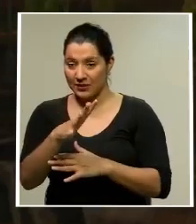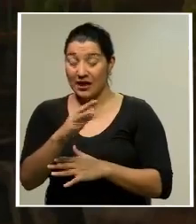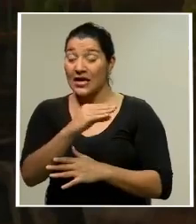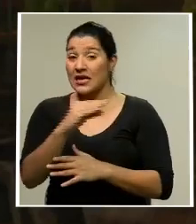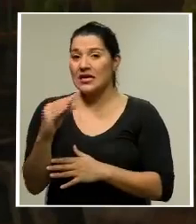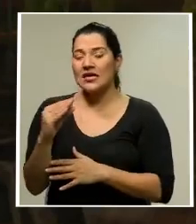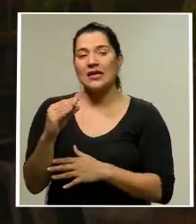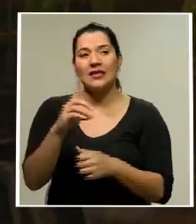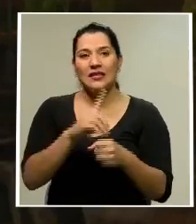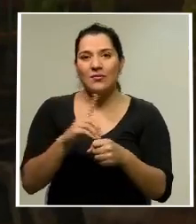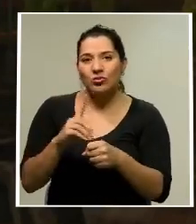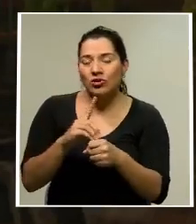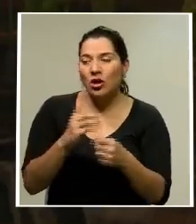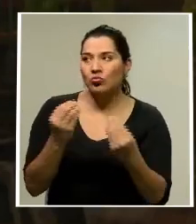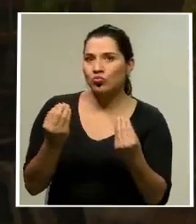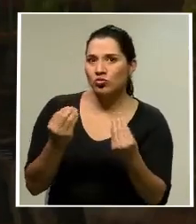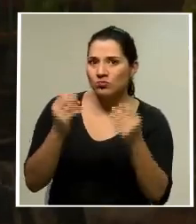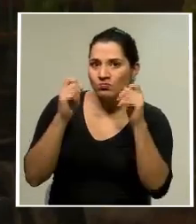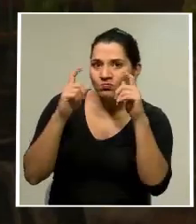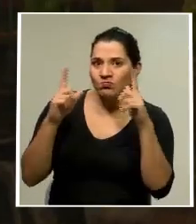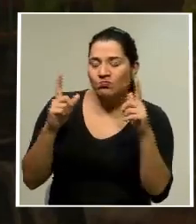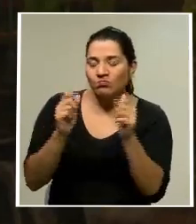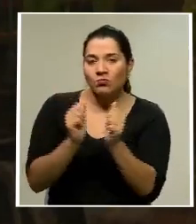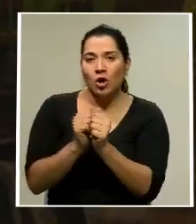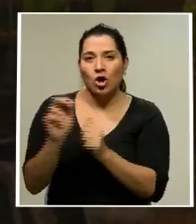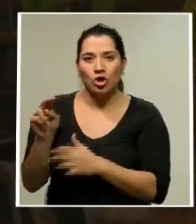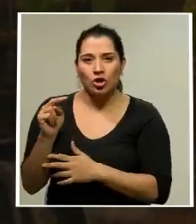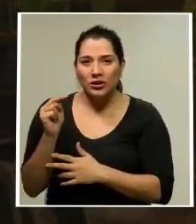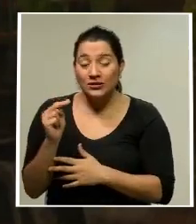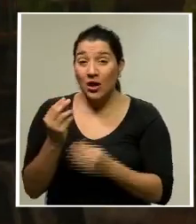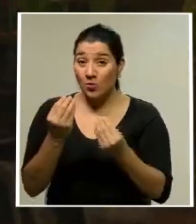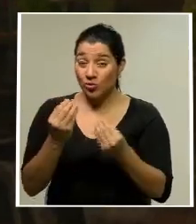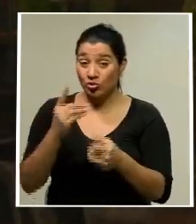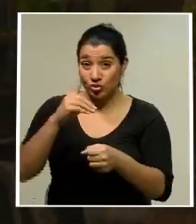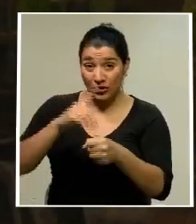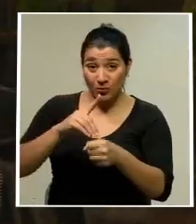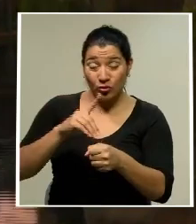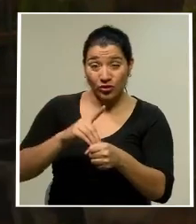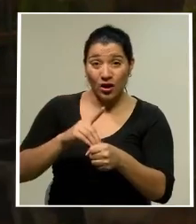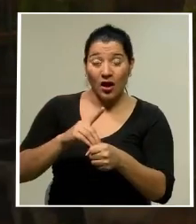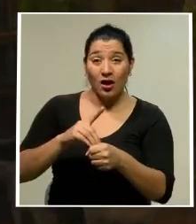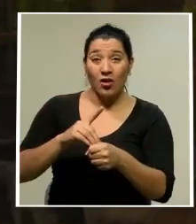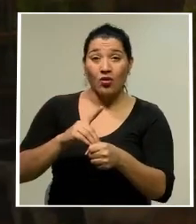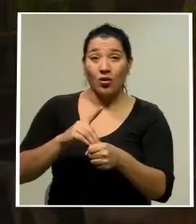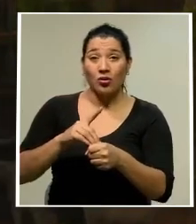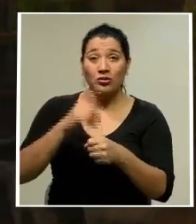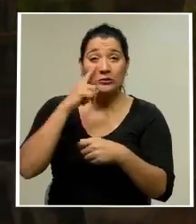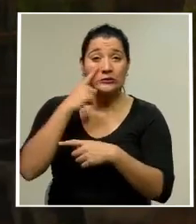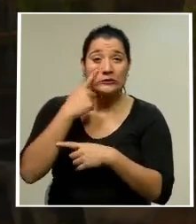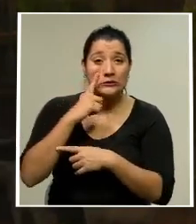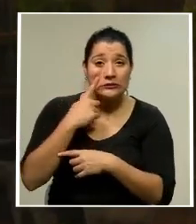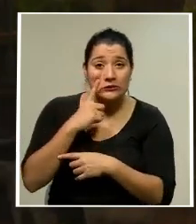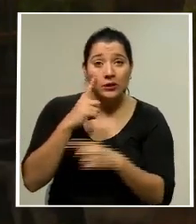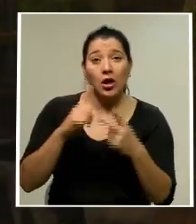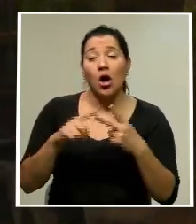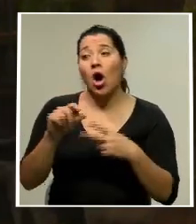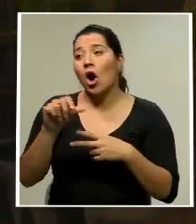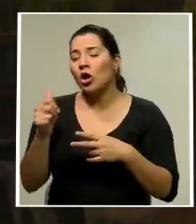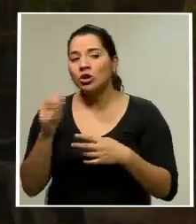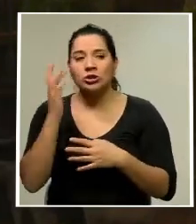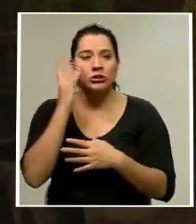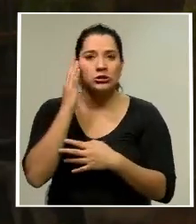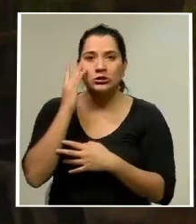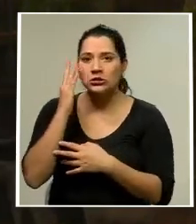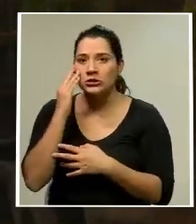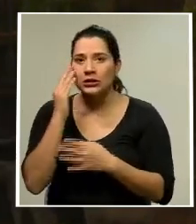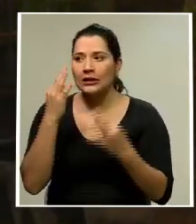bastante conmocionados con la noticia, de hecho varios de ellos pues dentro del plenario estaban llorando, otros iban y venían